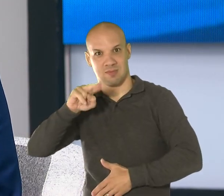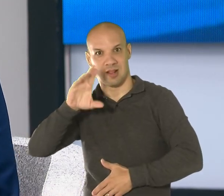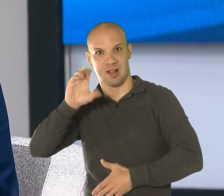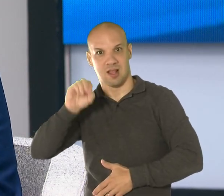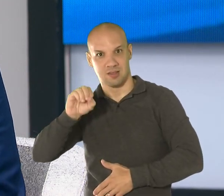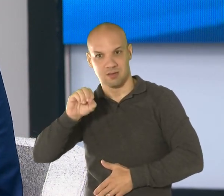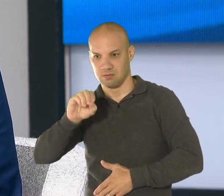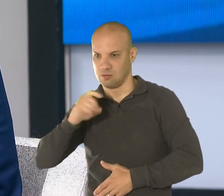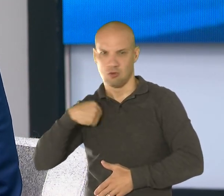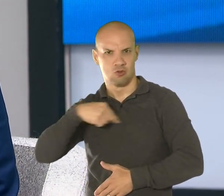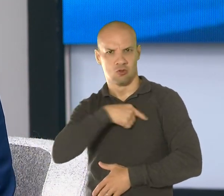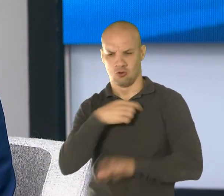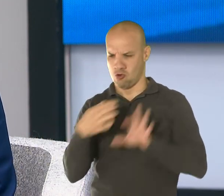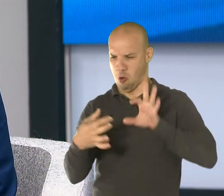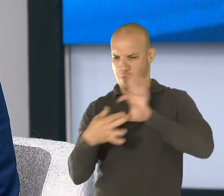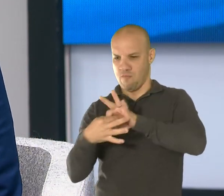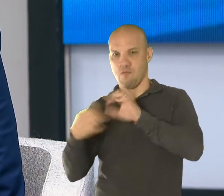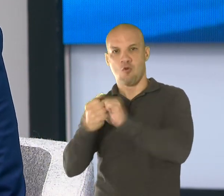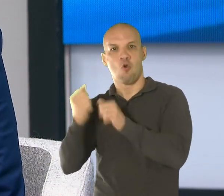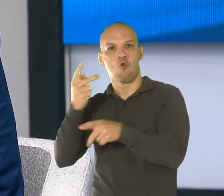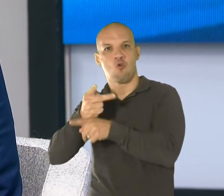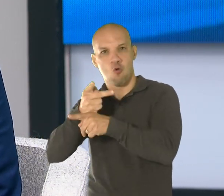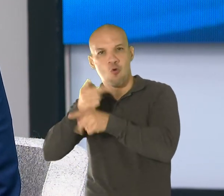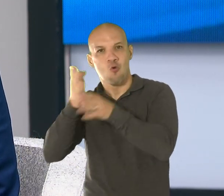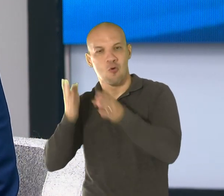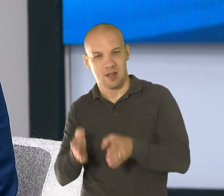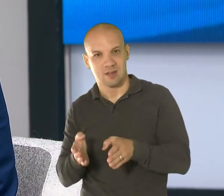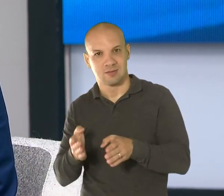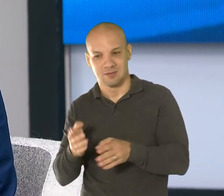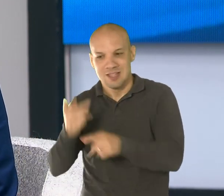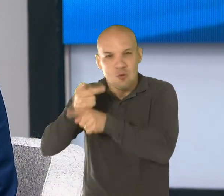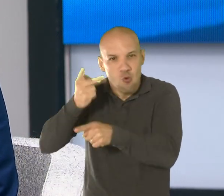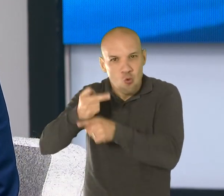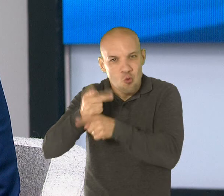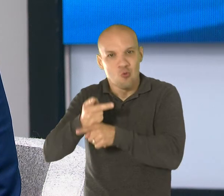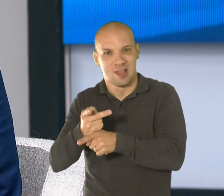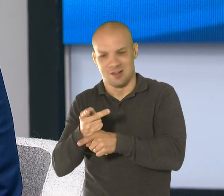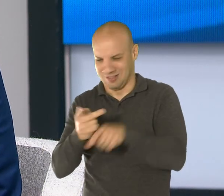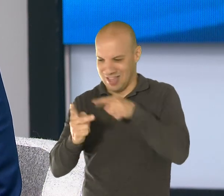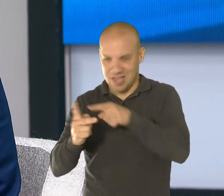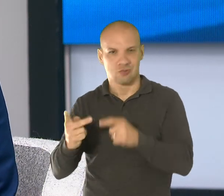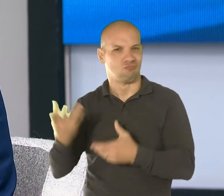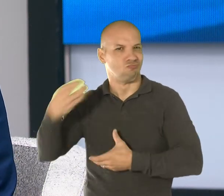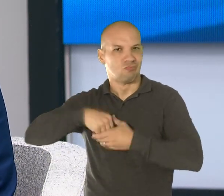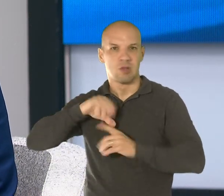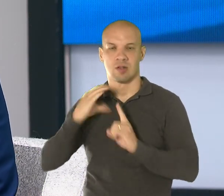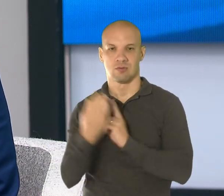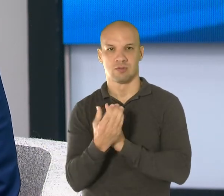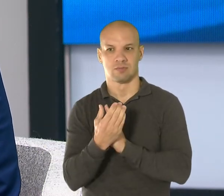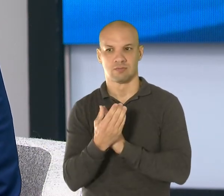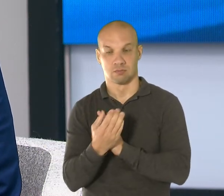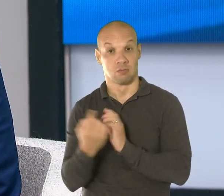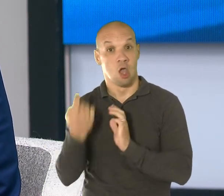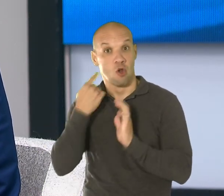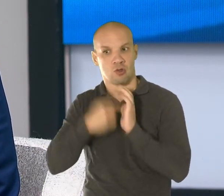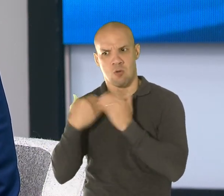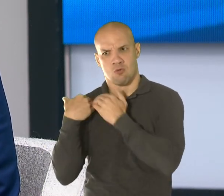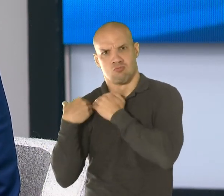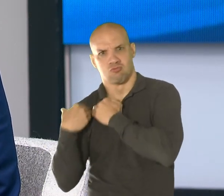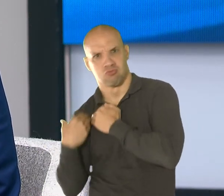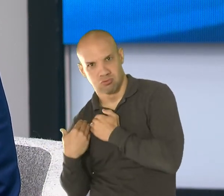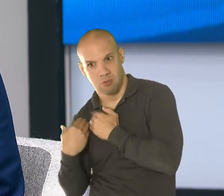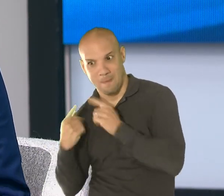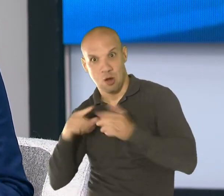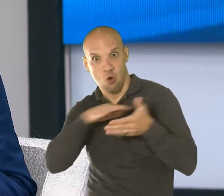con el cuidado. Hablamos de sobrecarga, pero este estudio que estamos realizando, que pronto estaremos publicando, trae algo interesante, y es que nos permite